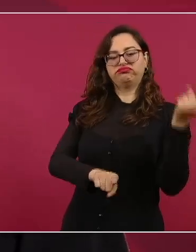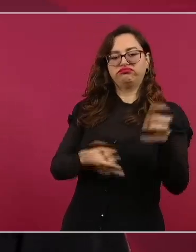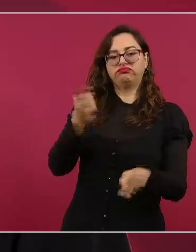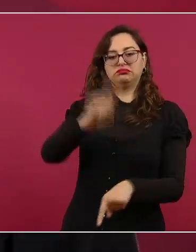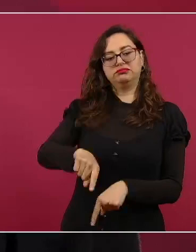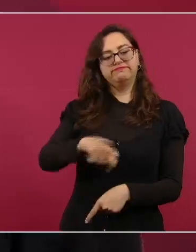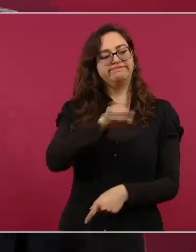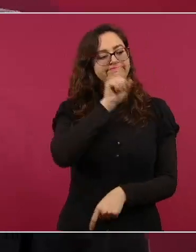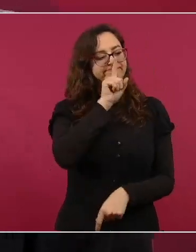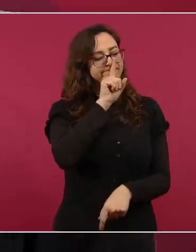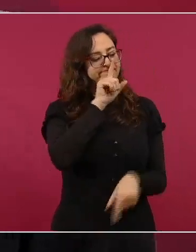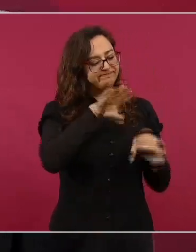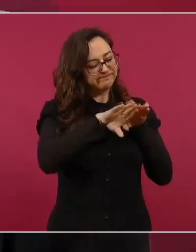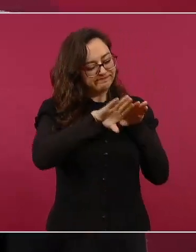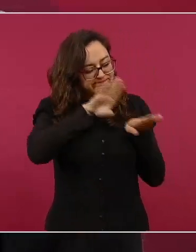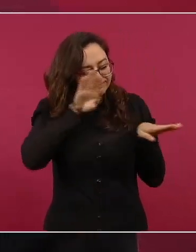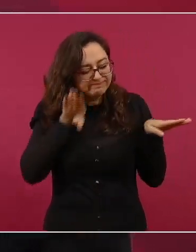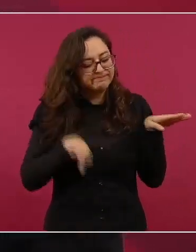y